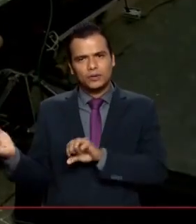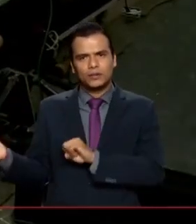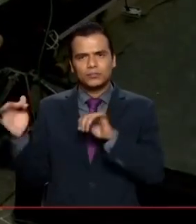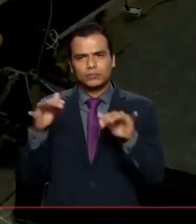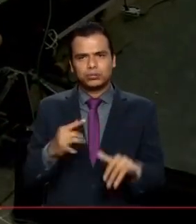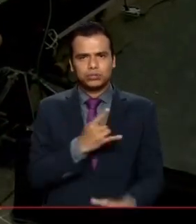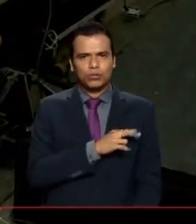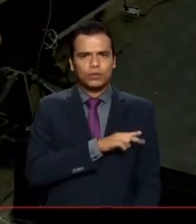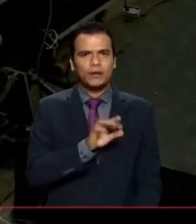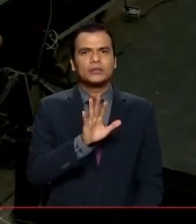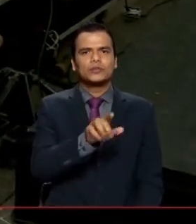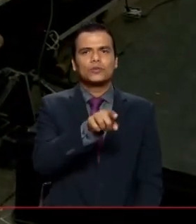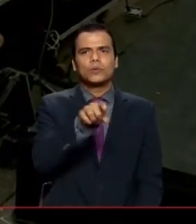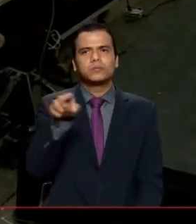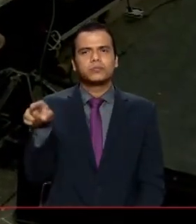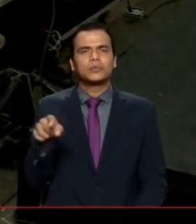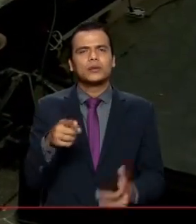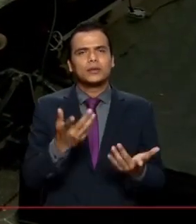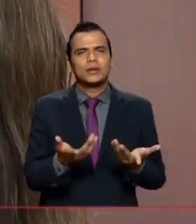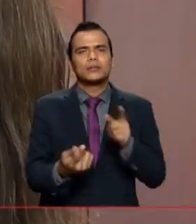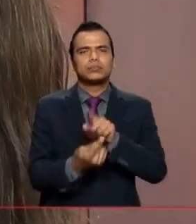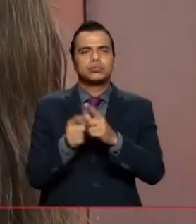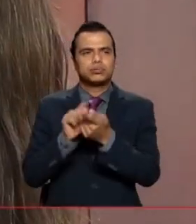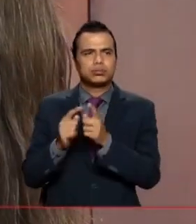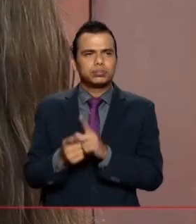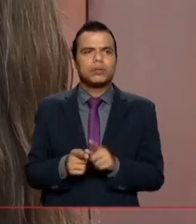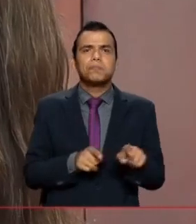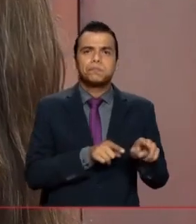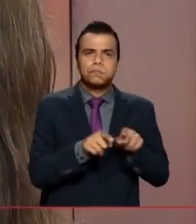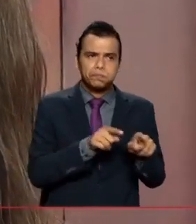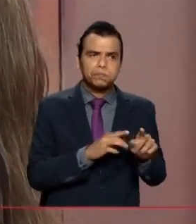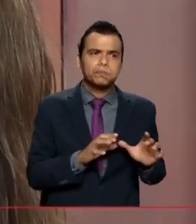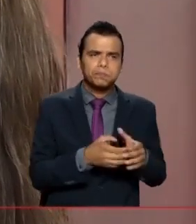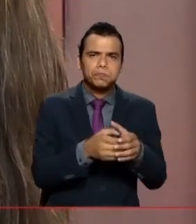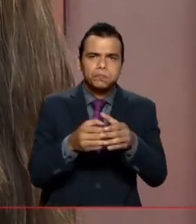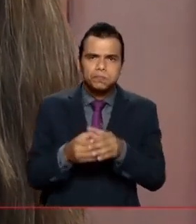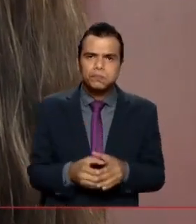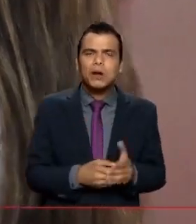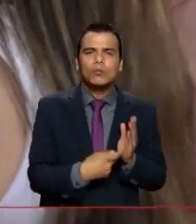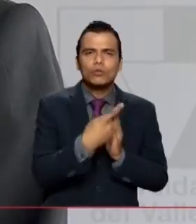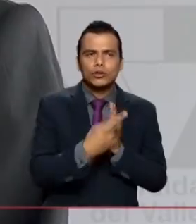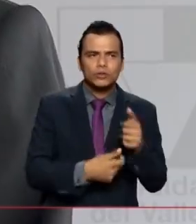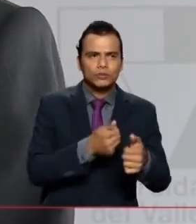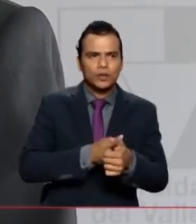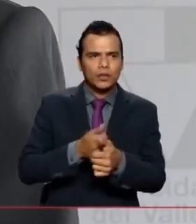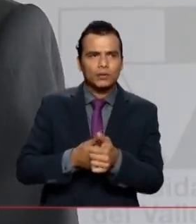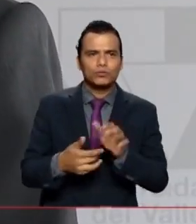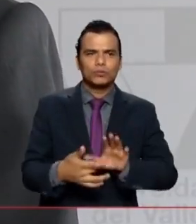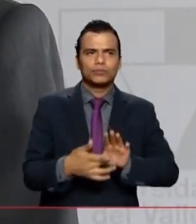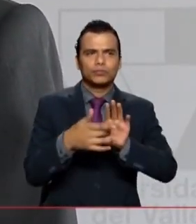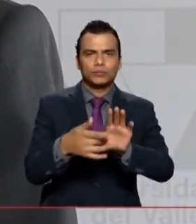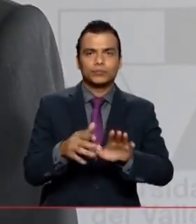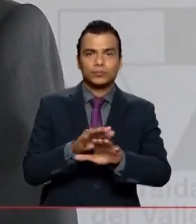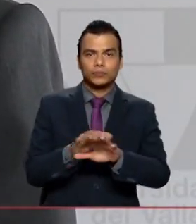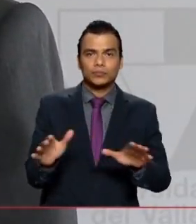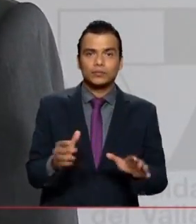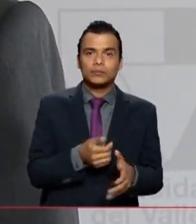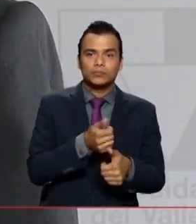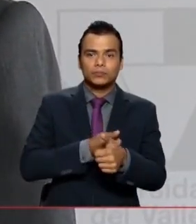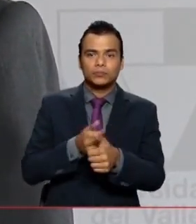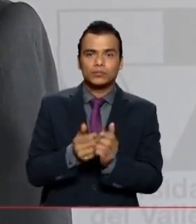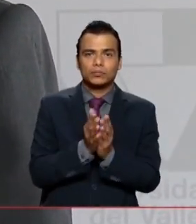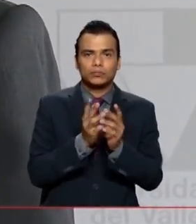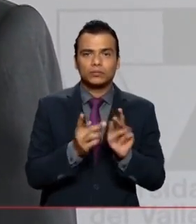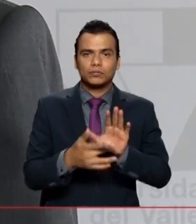Valle. Allí, más de 1,000 alumnos presentaron sus proyectos de indagación en múltiples áreas. El estudiante viene y presenta